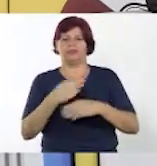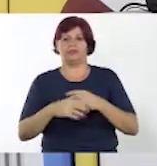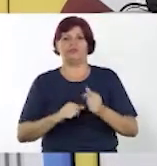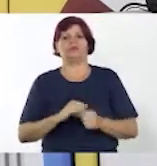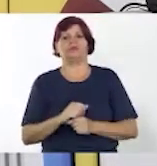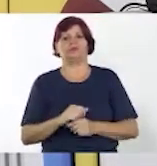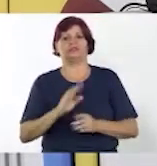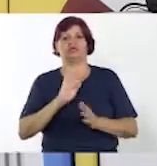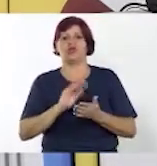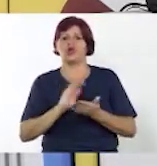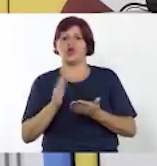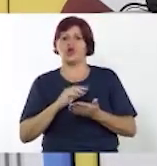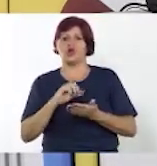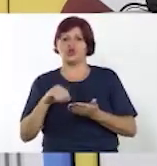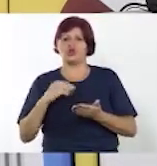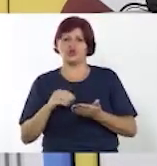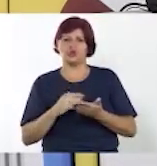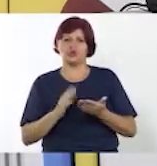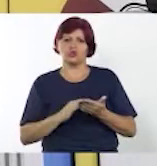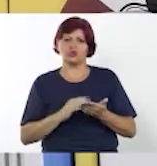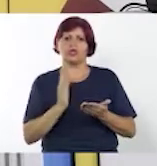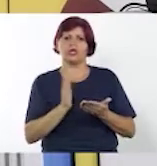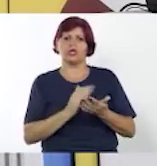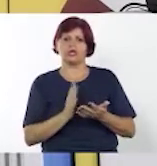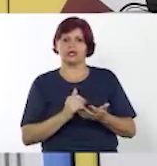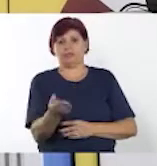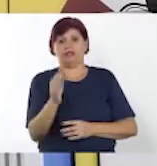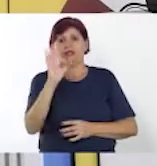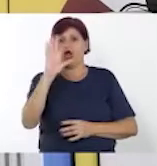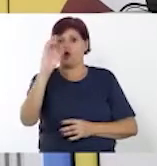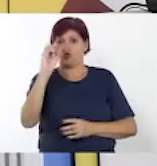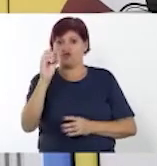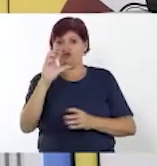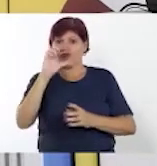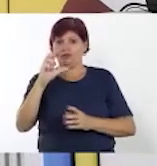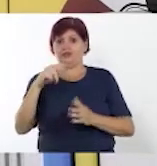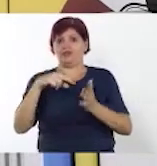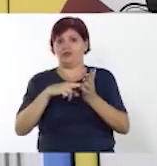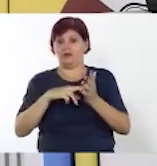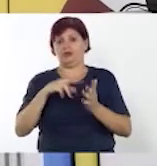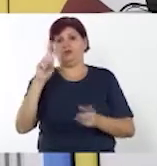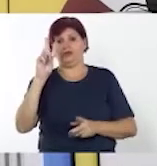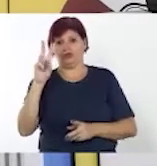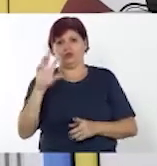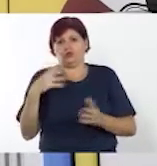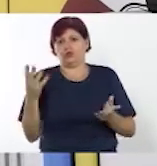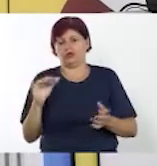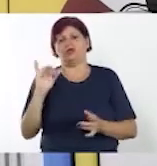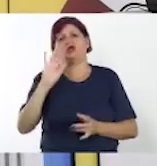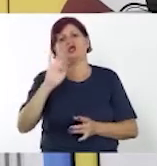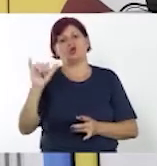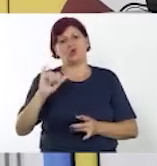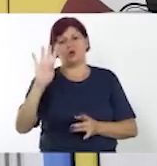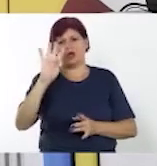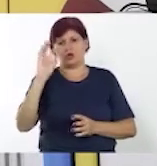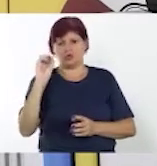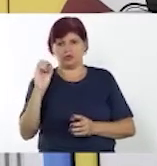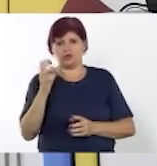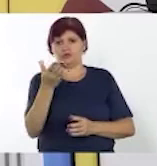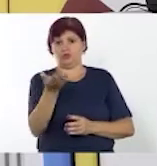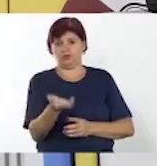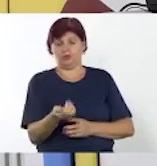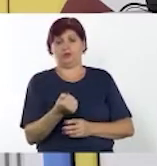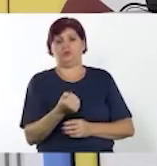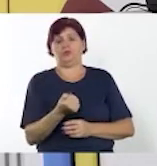Si usted suma 80 y 120, le da 200. Las 80 latas las dividimos entre 2, nos queda 40.